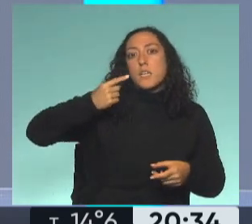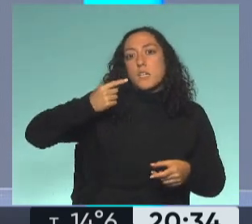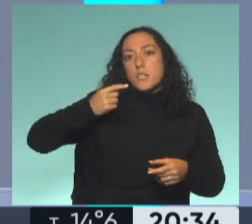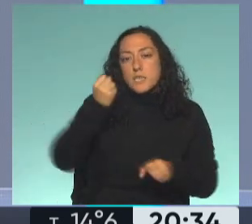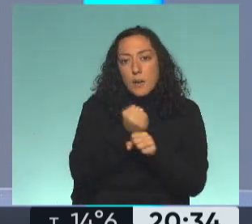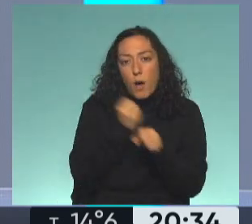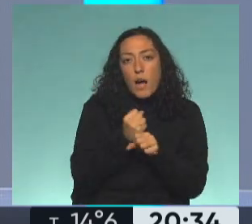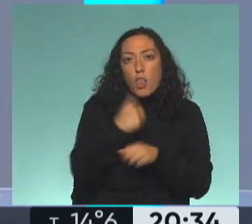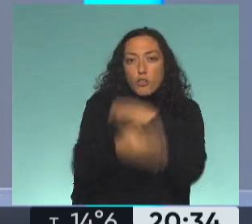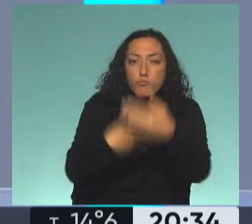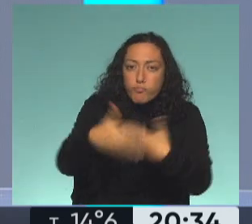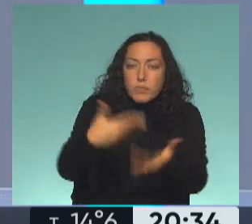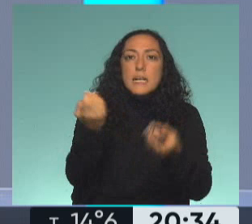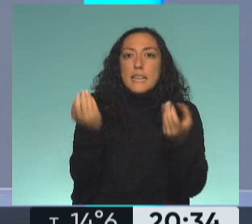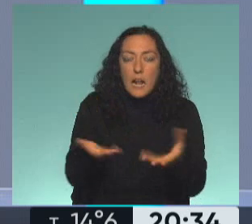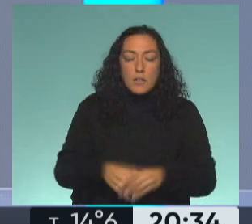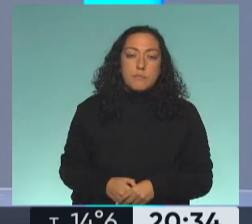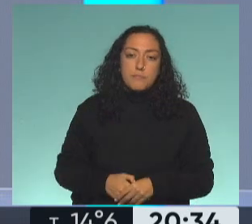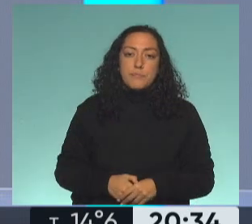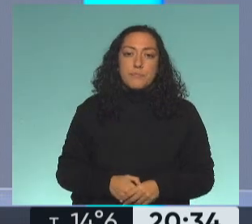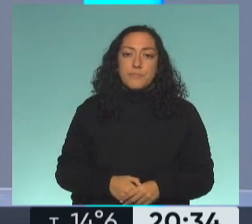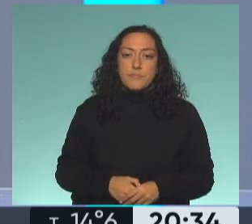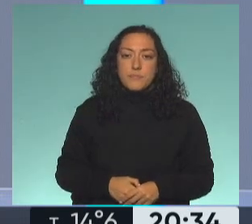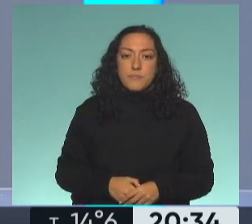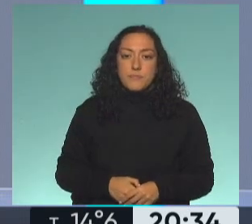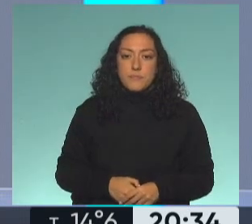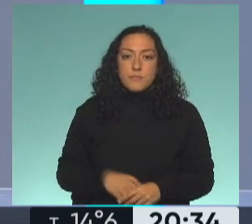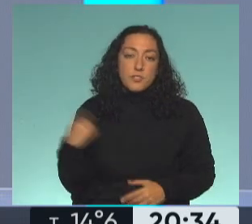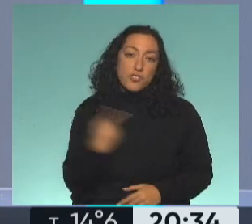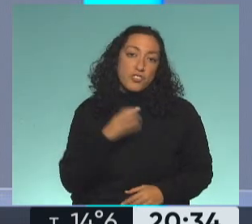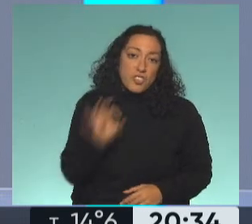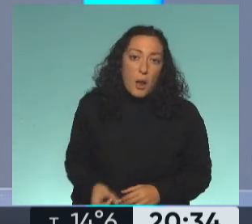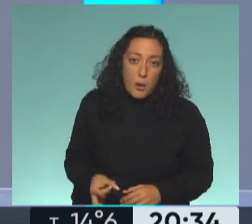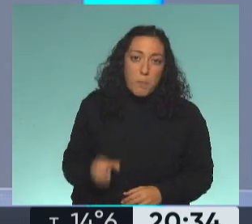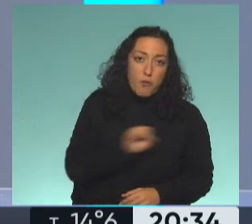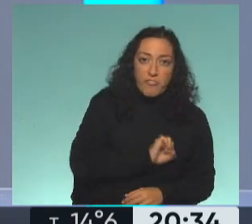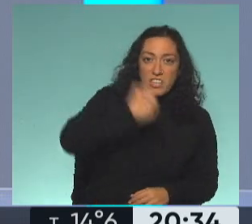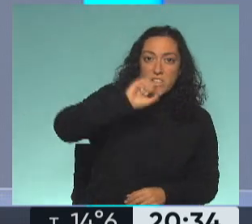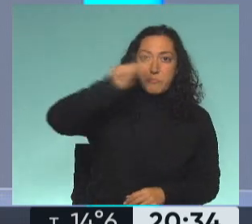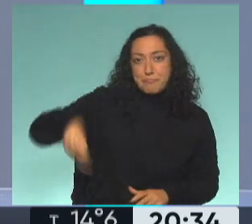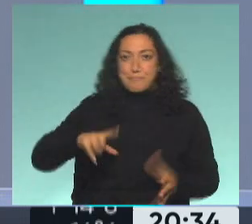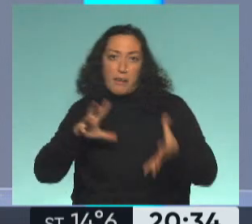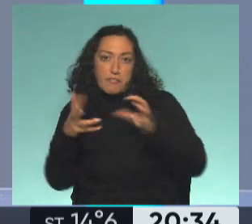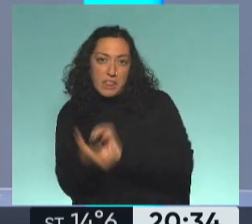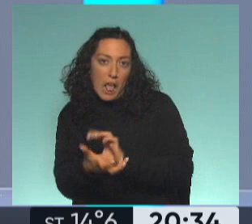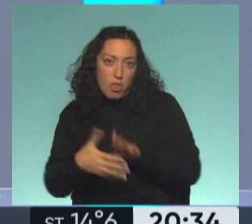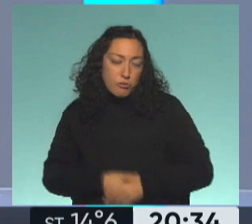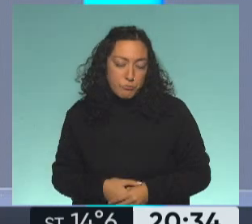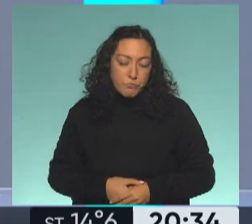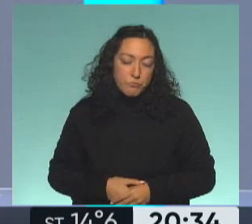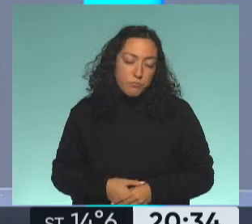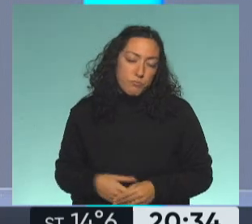los trabajadores. Y sabemos que eso está afectado por la alta inflación, porque ya lo hemos